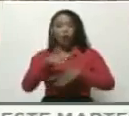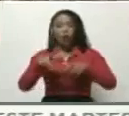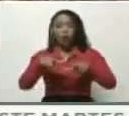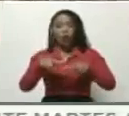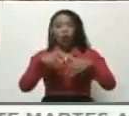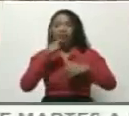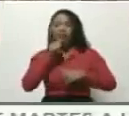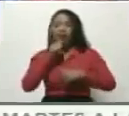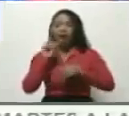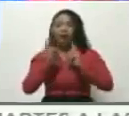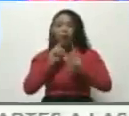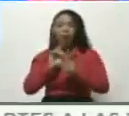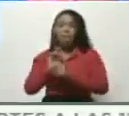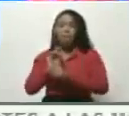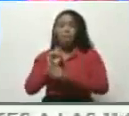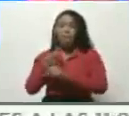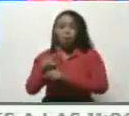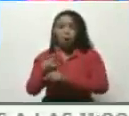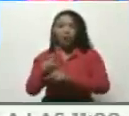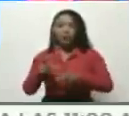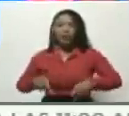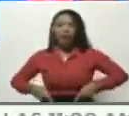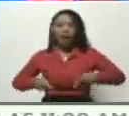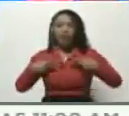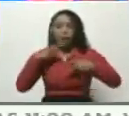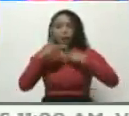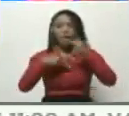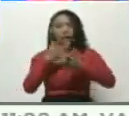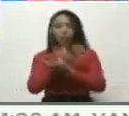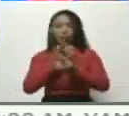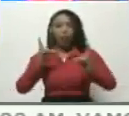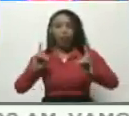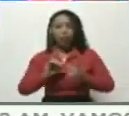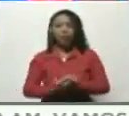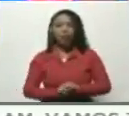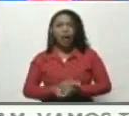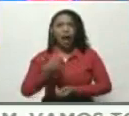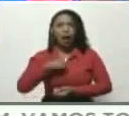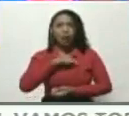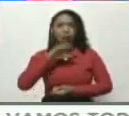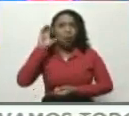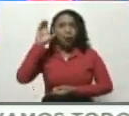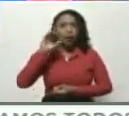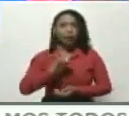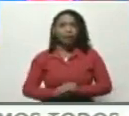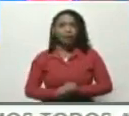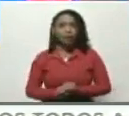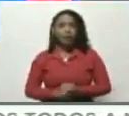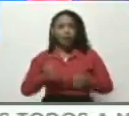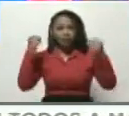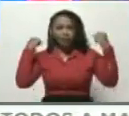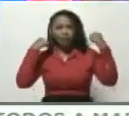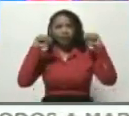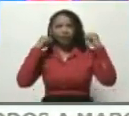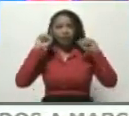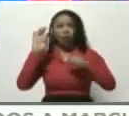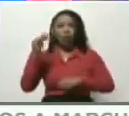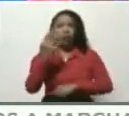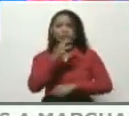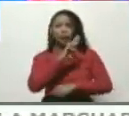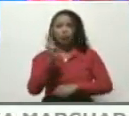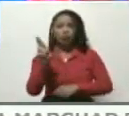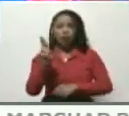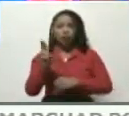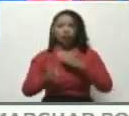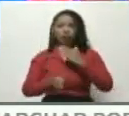habían sido excluidos de la vida política y democrática en nuestro país, en el ejercicio de la Cuarta República,